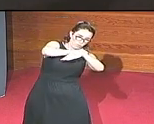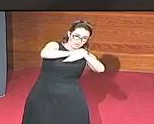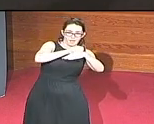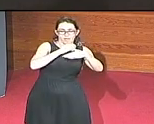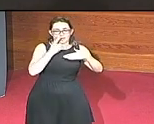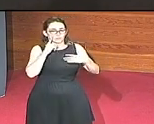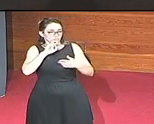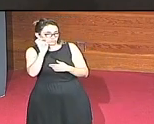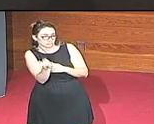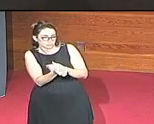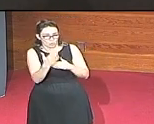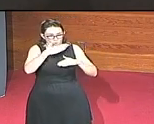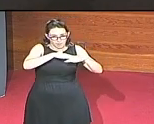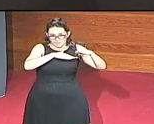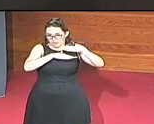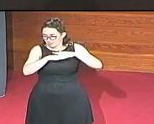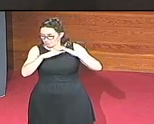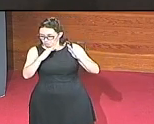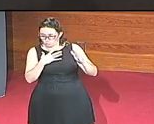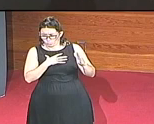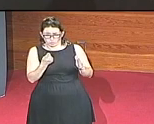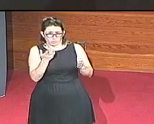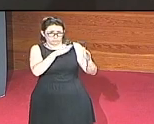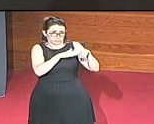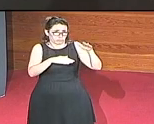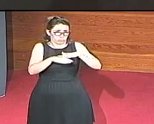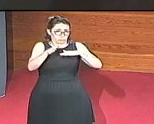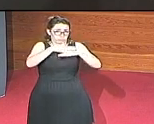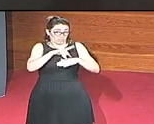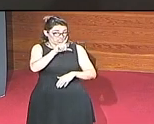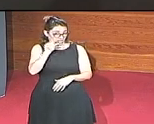es un gráfico pues tienen 100 capas